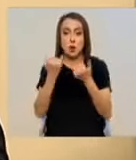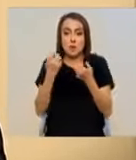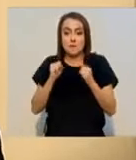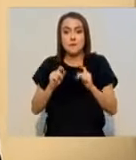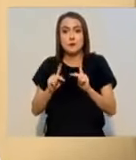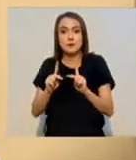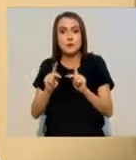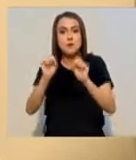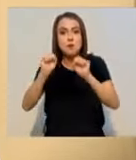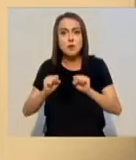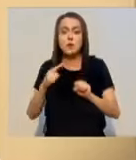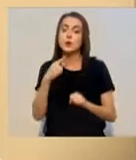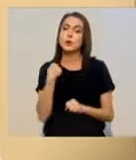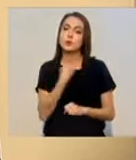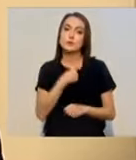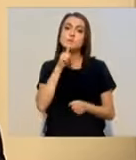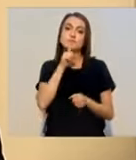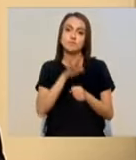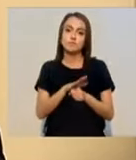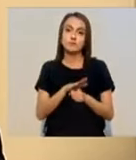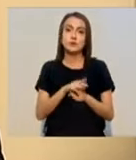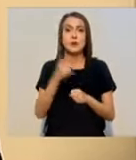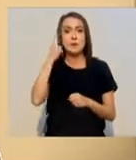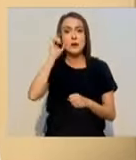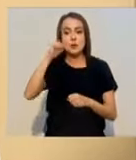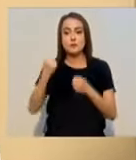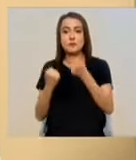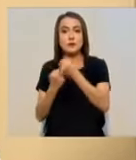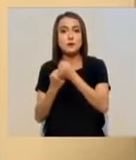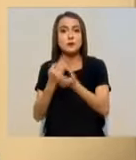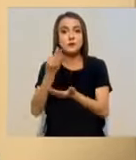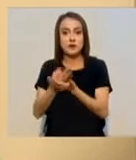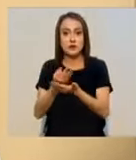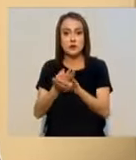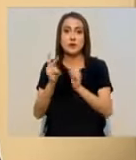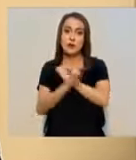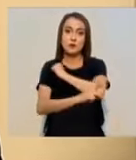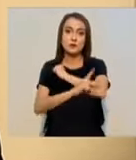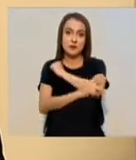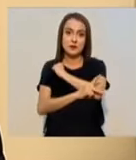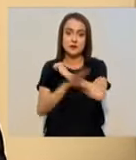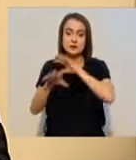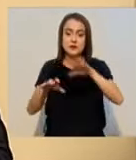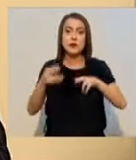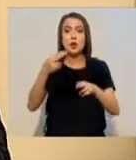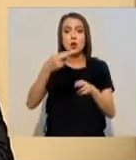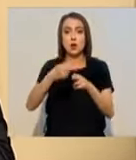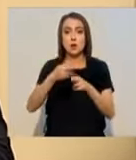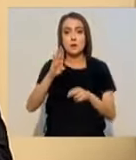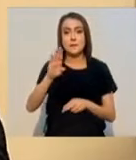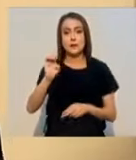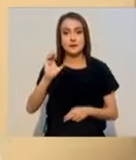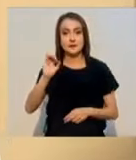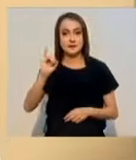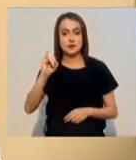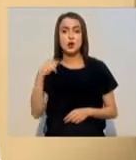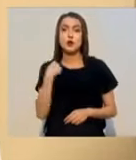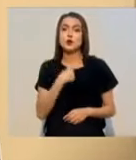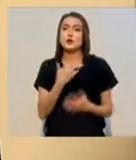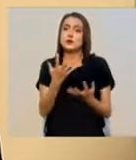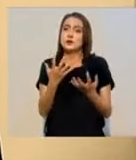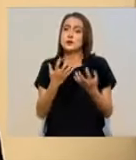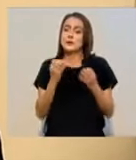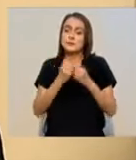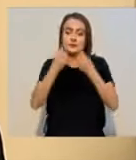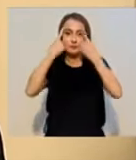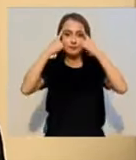permite ratificar nuestro compromiso de ser el brazo financiero de los países de la región. En nombre del BRESI, deseamos el